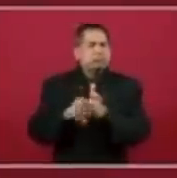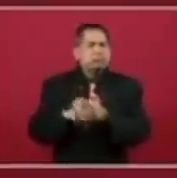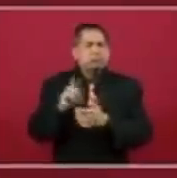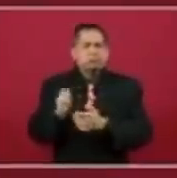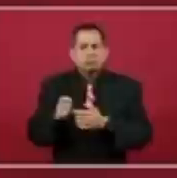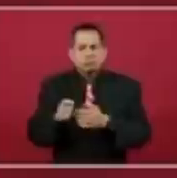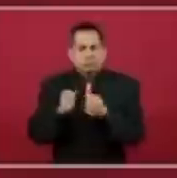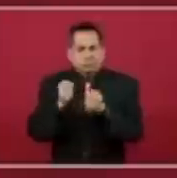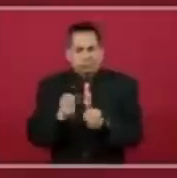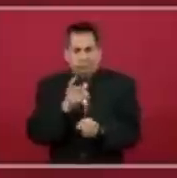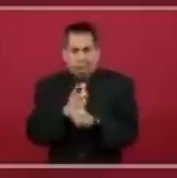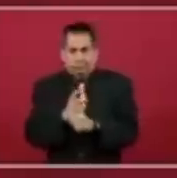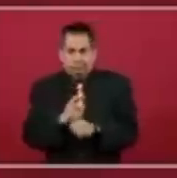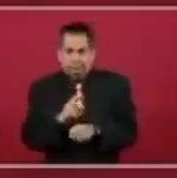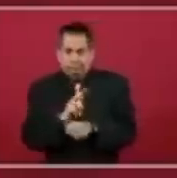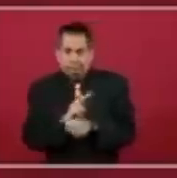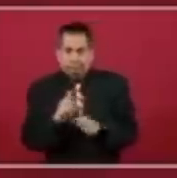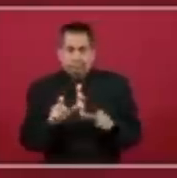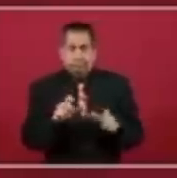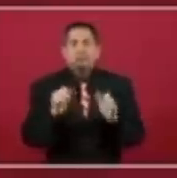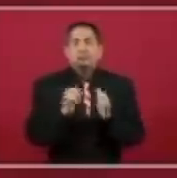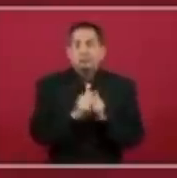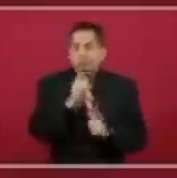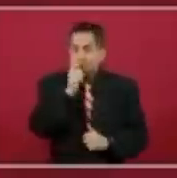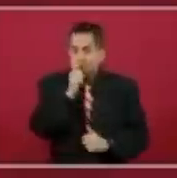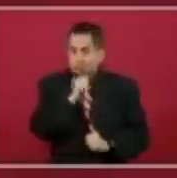de seguridad con la policía militar